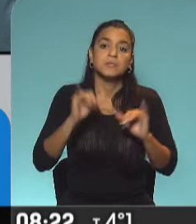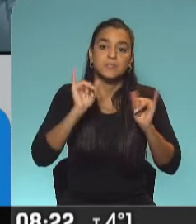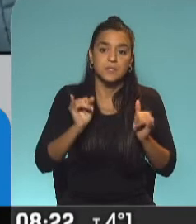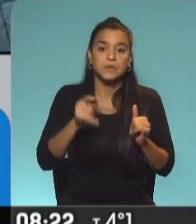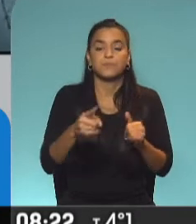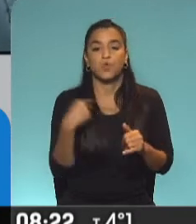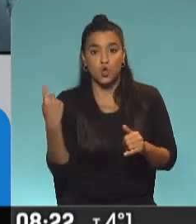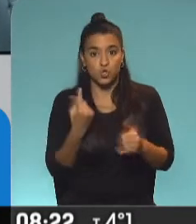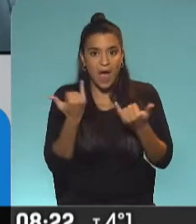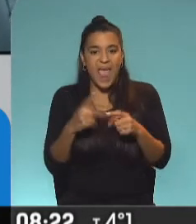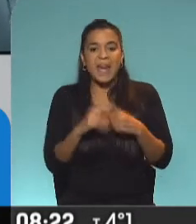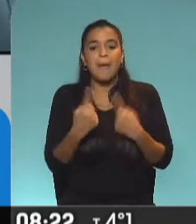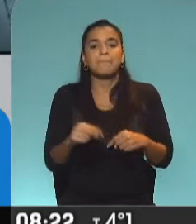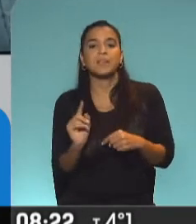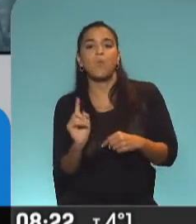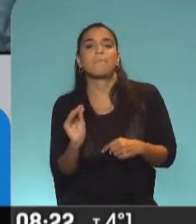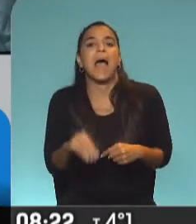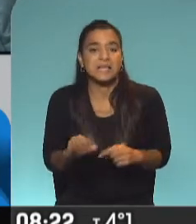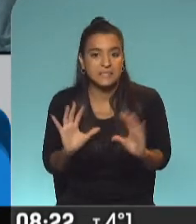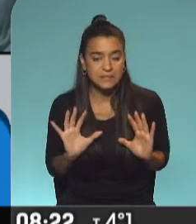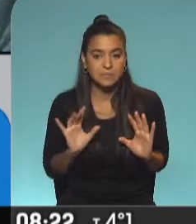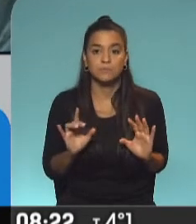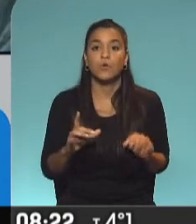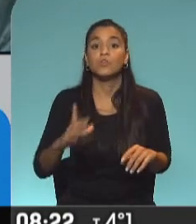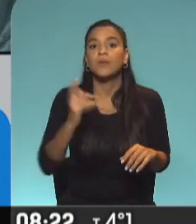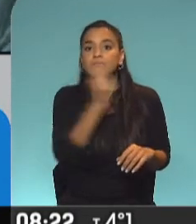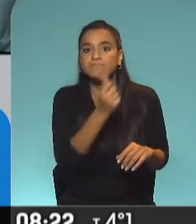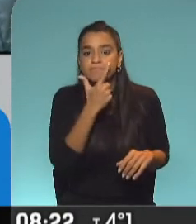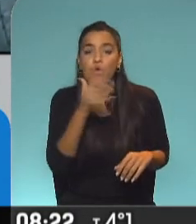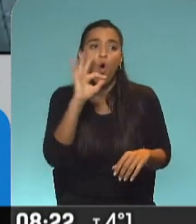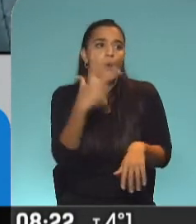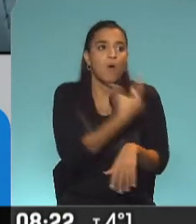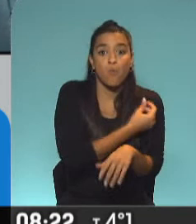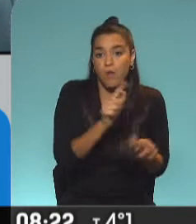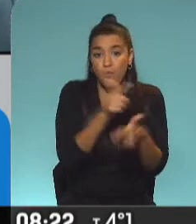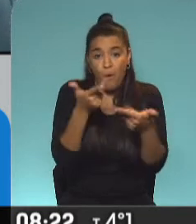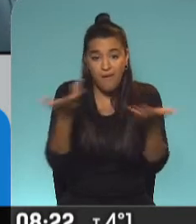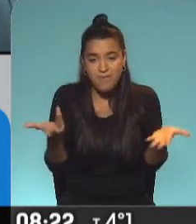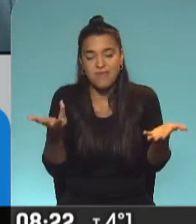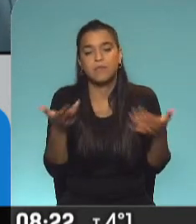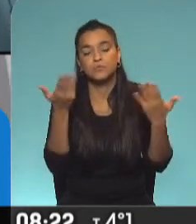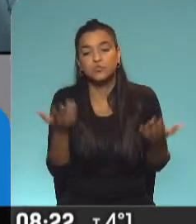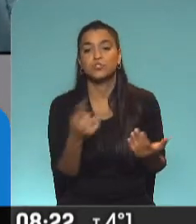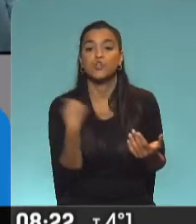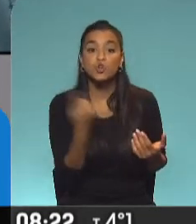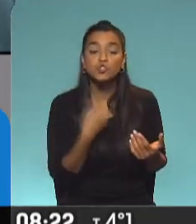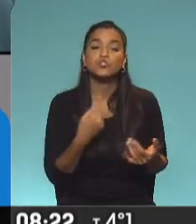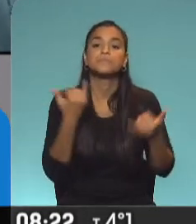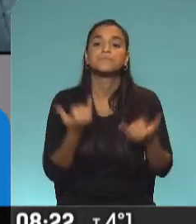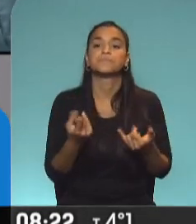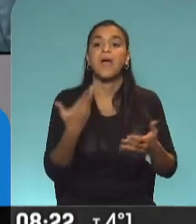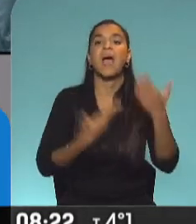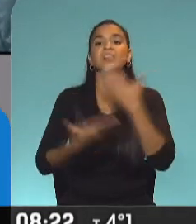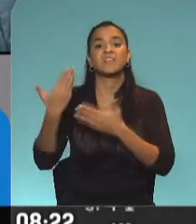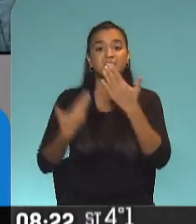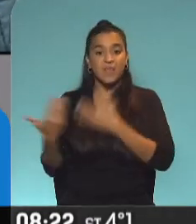herramienta que tenemos porque sabemos que todavía no hay un fármaco ni una vacuna que esté disponible. Entonces, lo que contamos es los